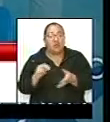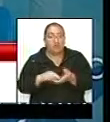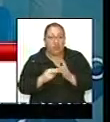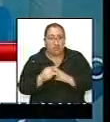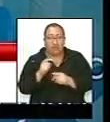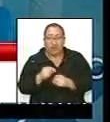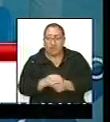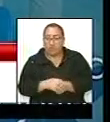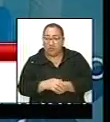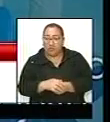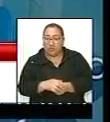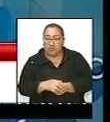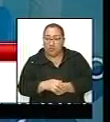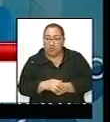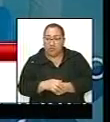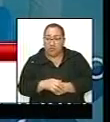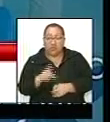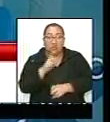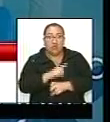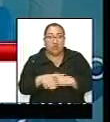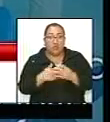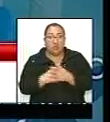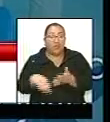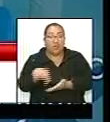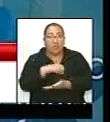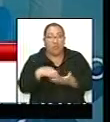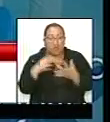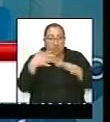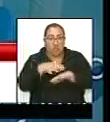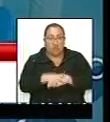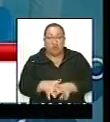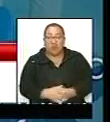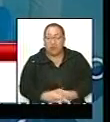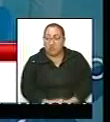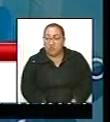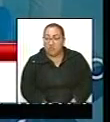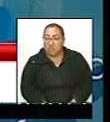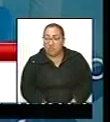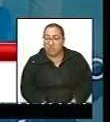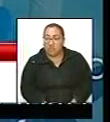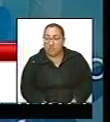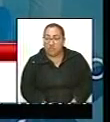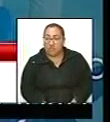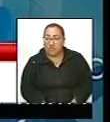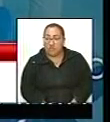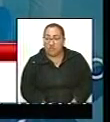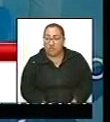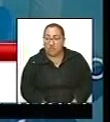cabo el desarrollo de estos parques inclusivos?